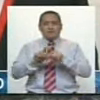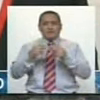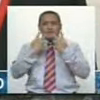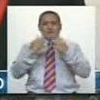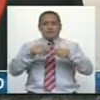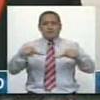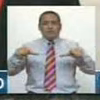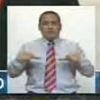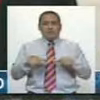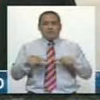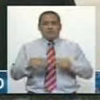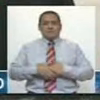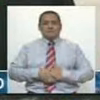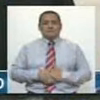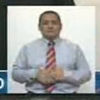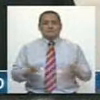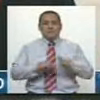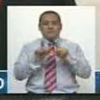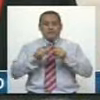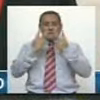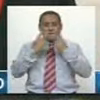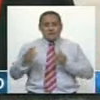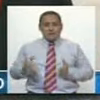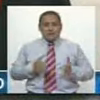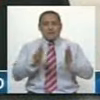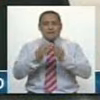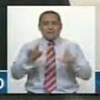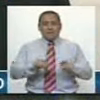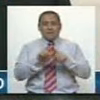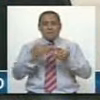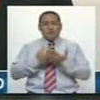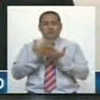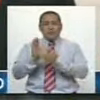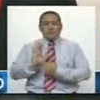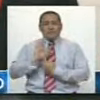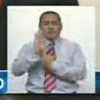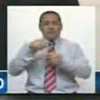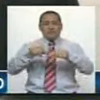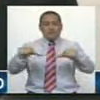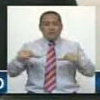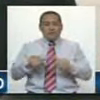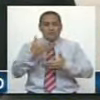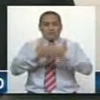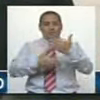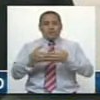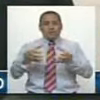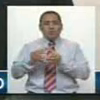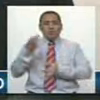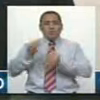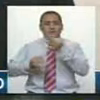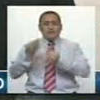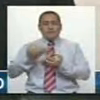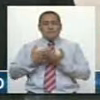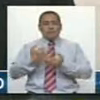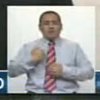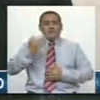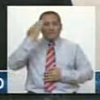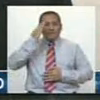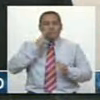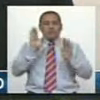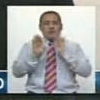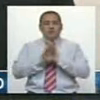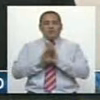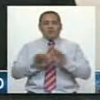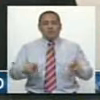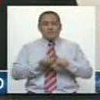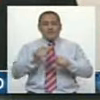información que han remitido a la OMPE. Esta lista va a ser verificada y contrastada con las bases de datos del Poder Judicial para poder saber, por